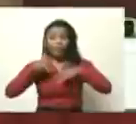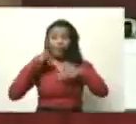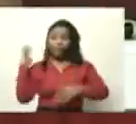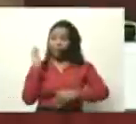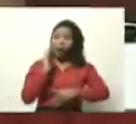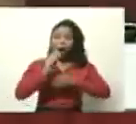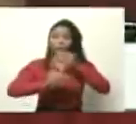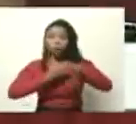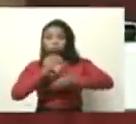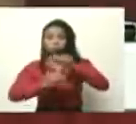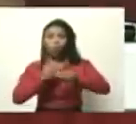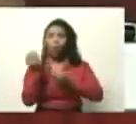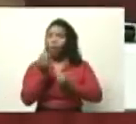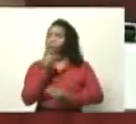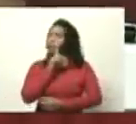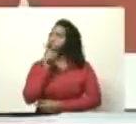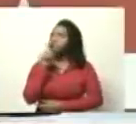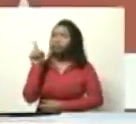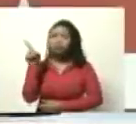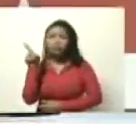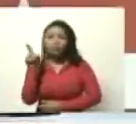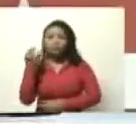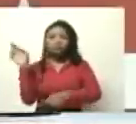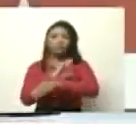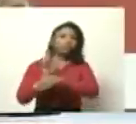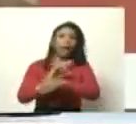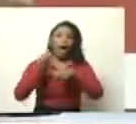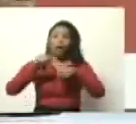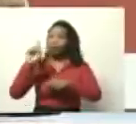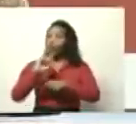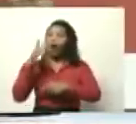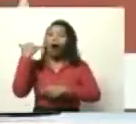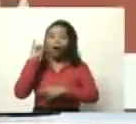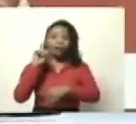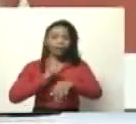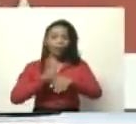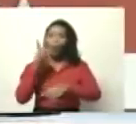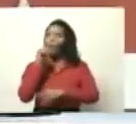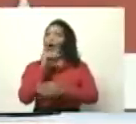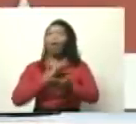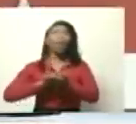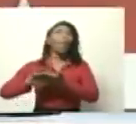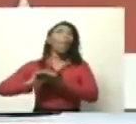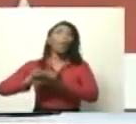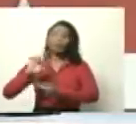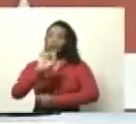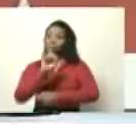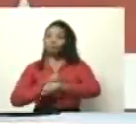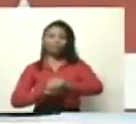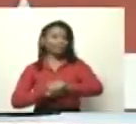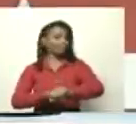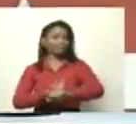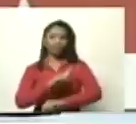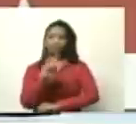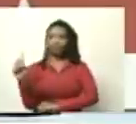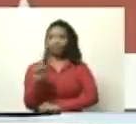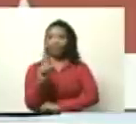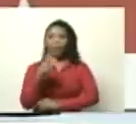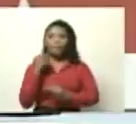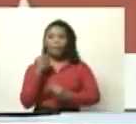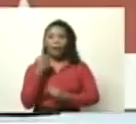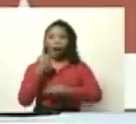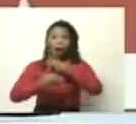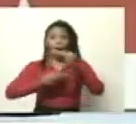¿cómo se llama? A la carrera. Aquí no, aquí tenemos tiempo, no hay excusa con el tiempo. Para